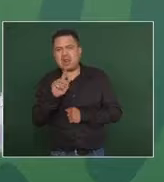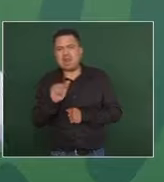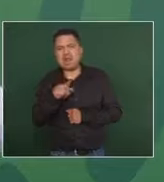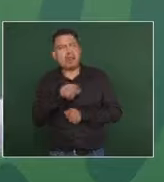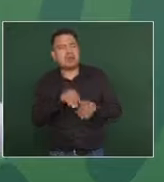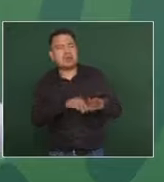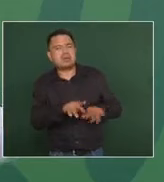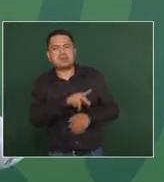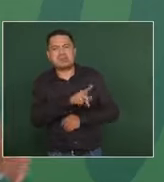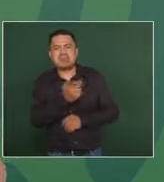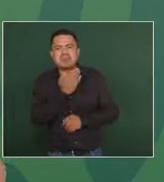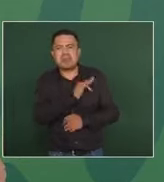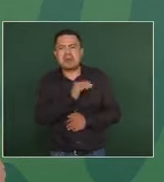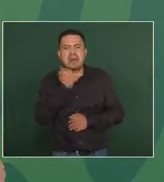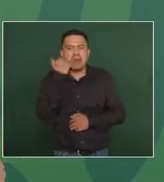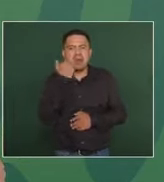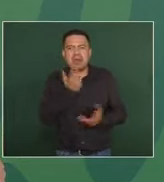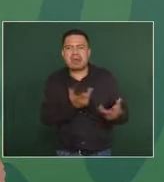¿no?